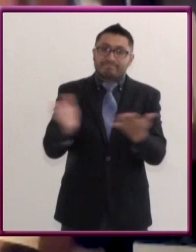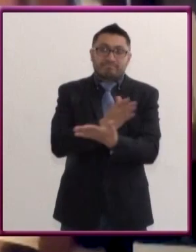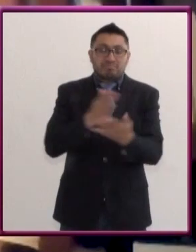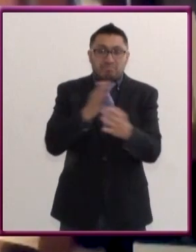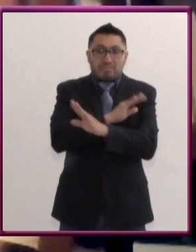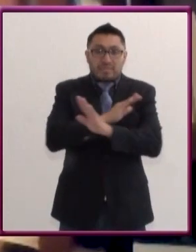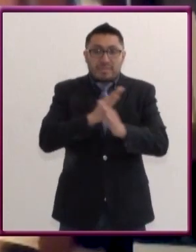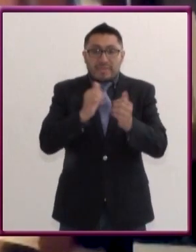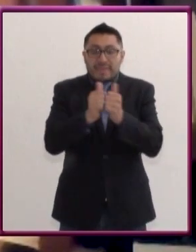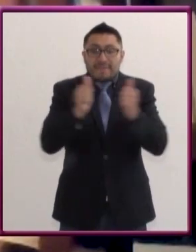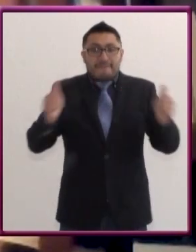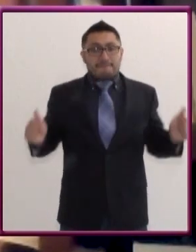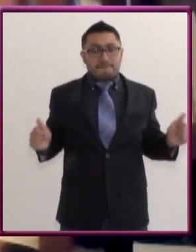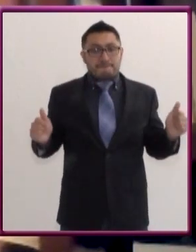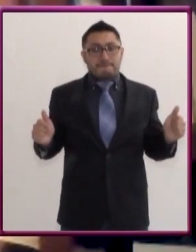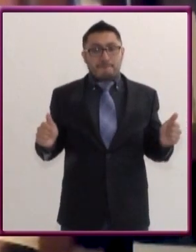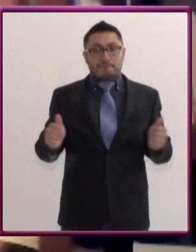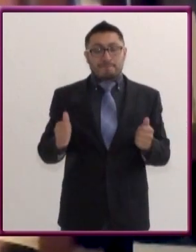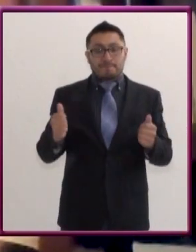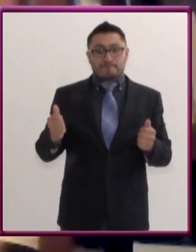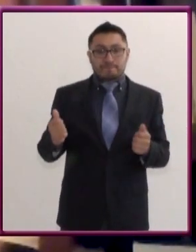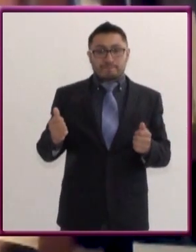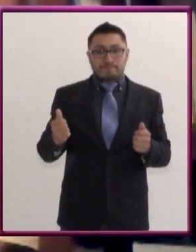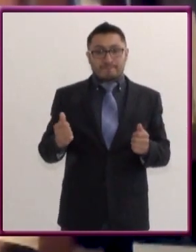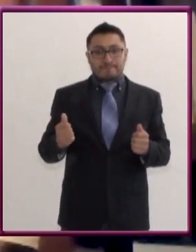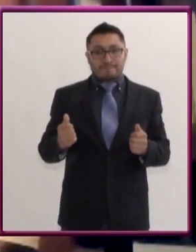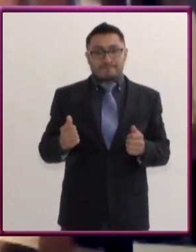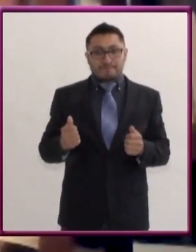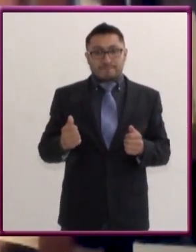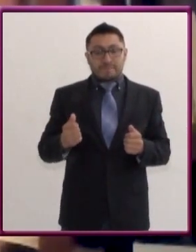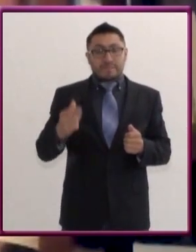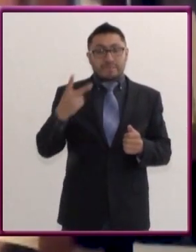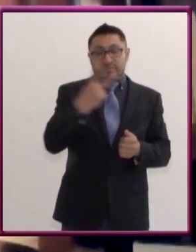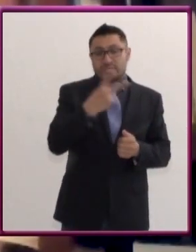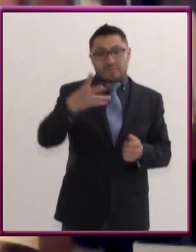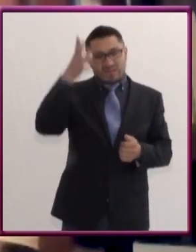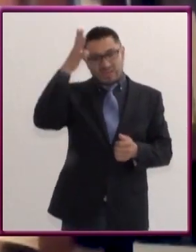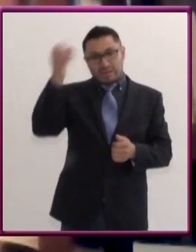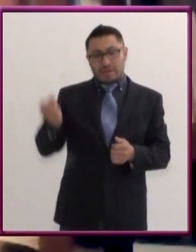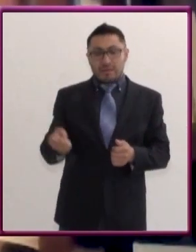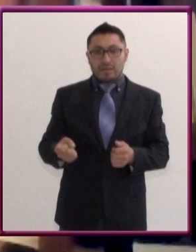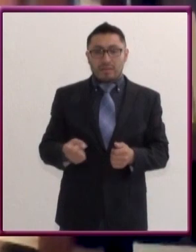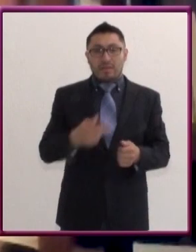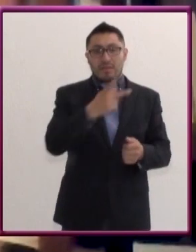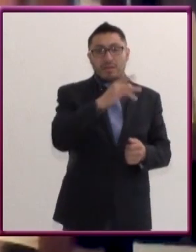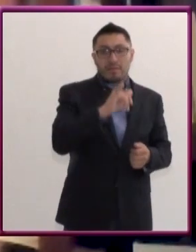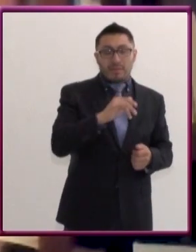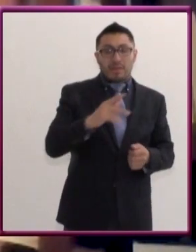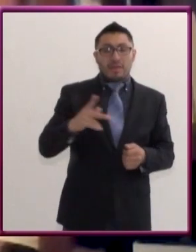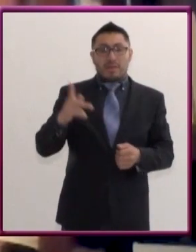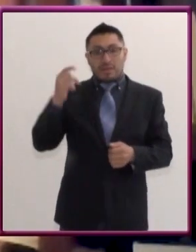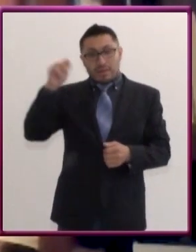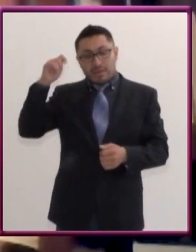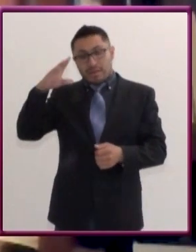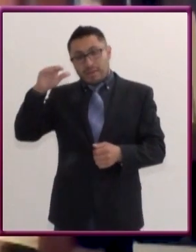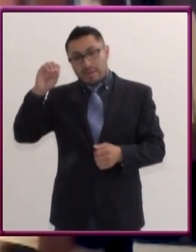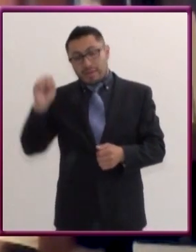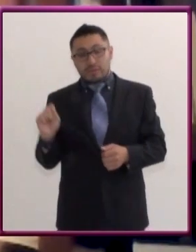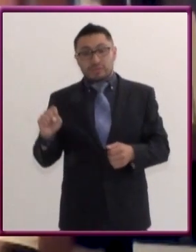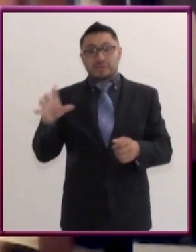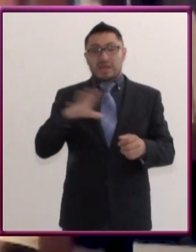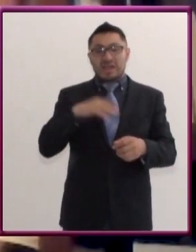Tienen los dos aspectos, los dos conceptos, tienen su propia historia, sus